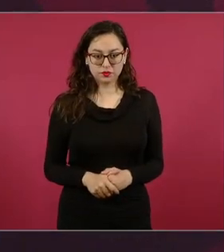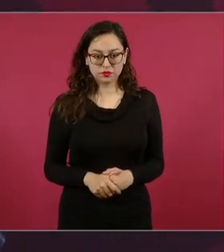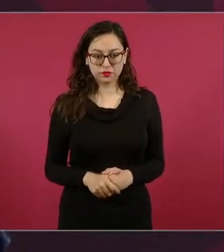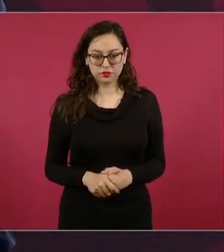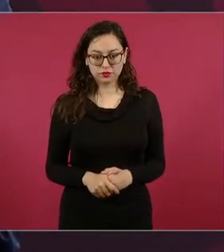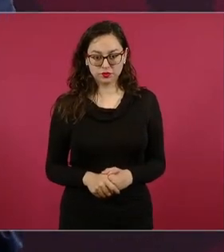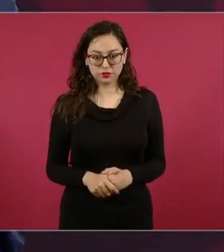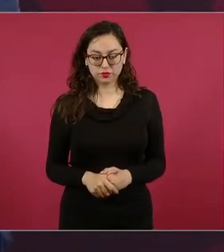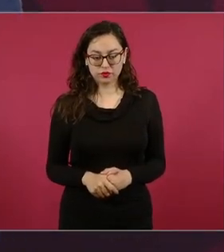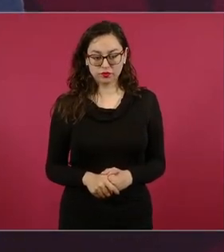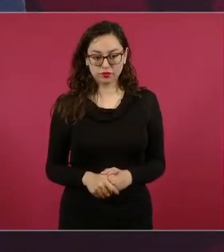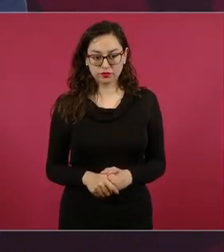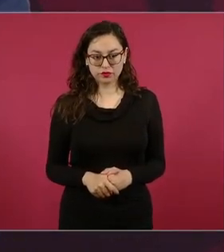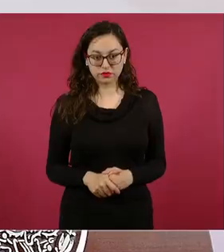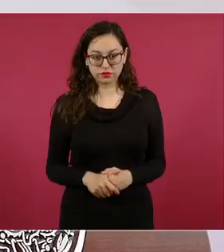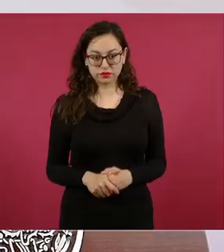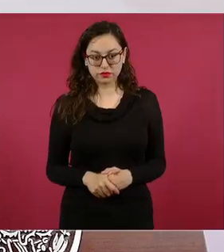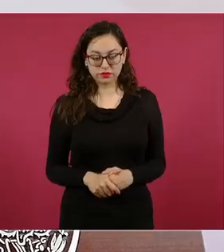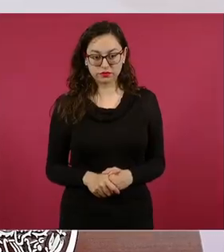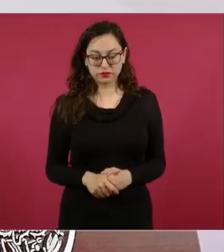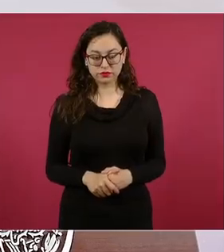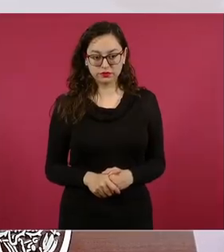Decir, no te vamos